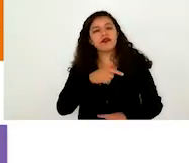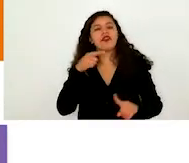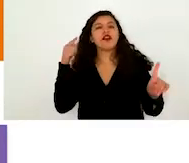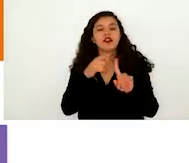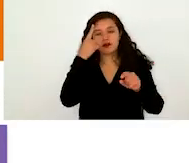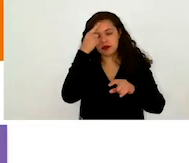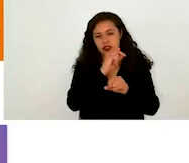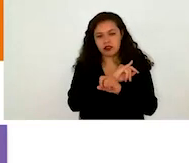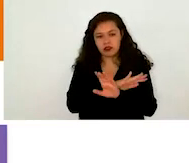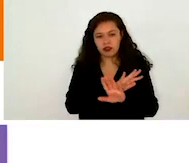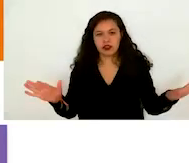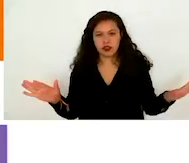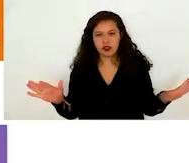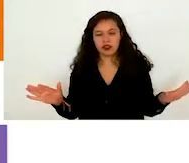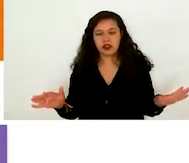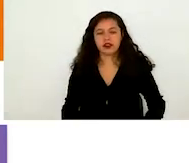información